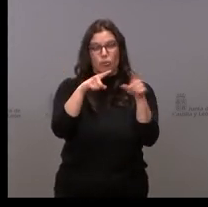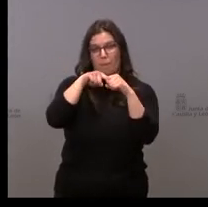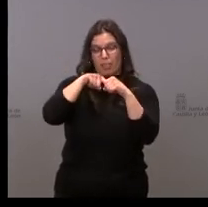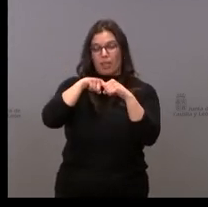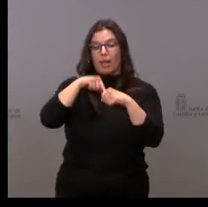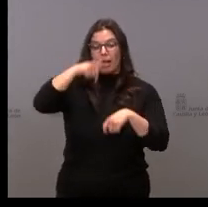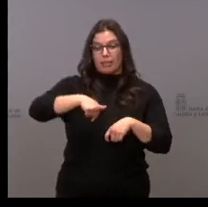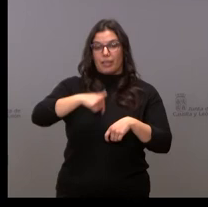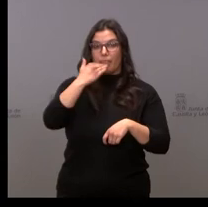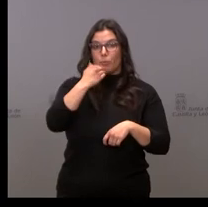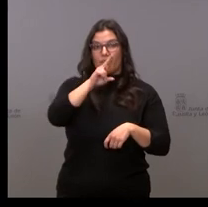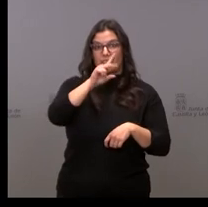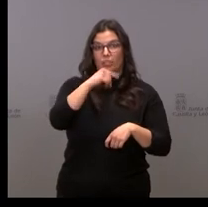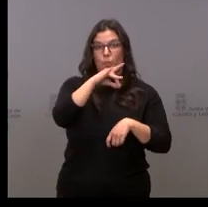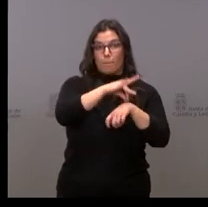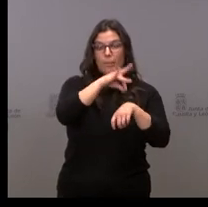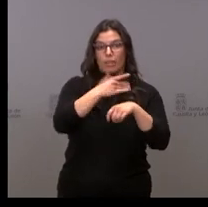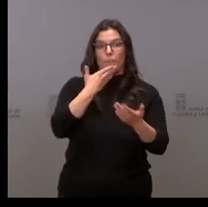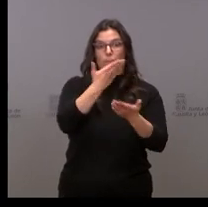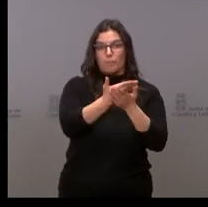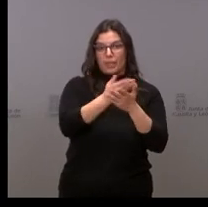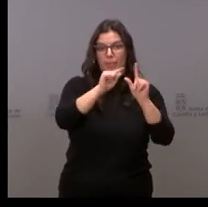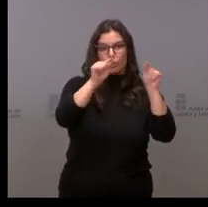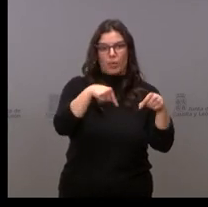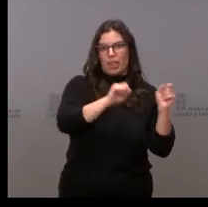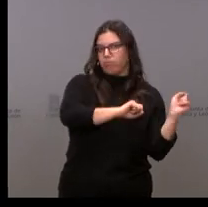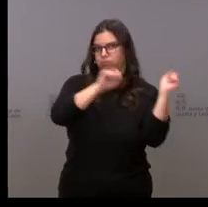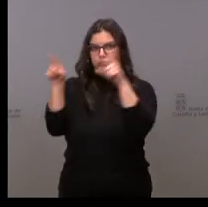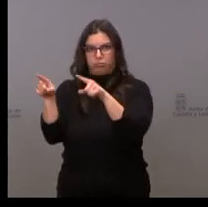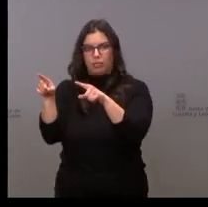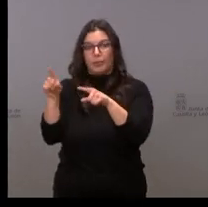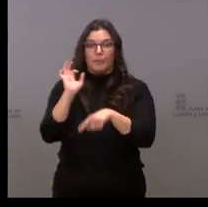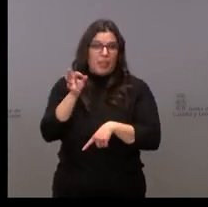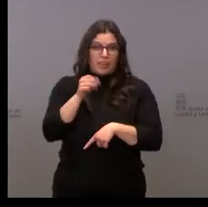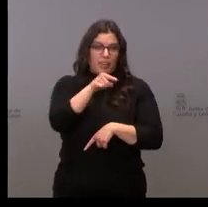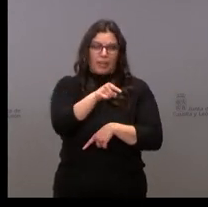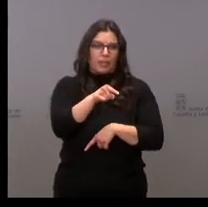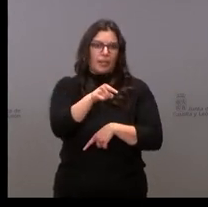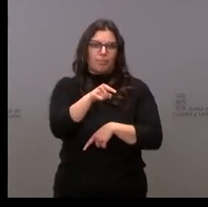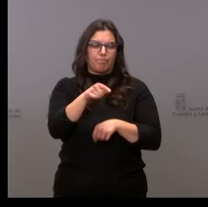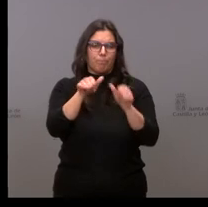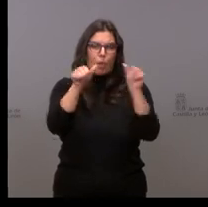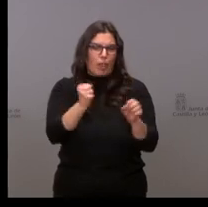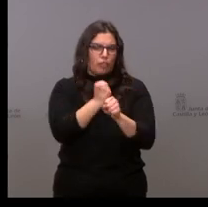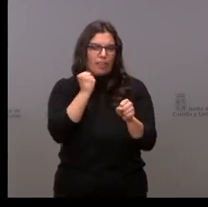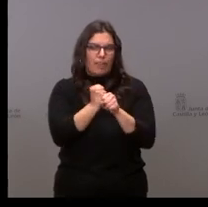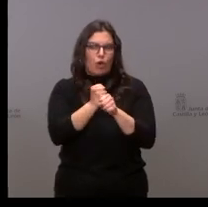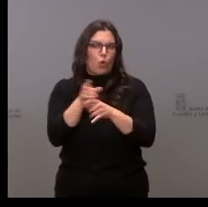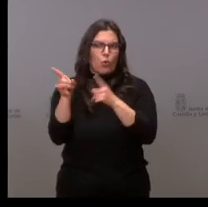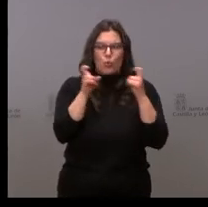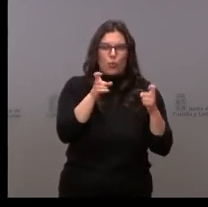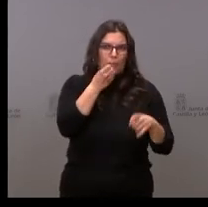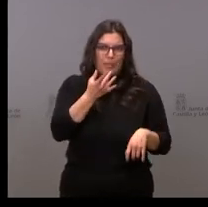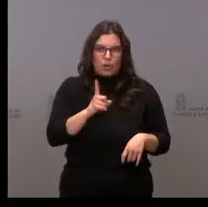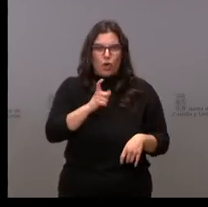21 médicos han pedido abandonar la provincia está claro que no es atractiva que el modelo al trabajo por lo que sean los pueblos